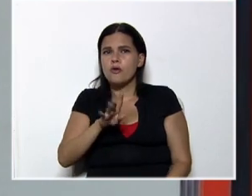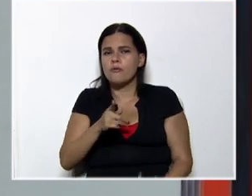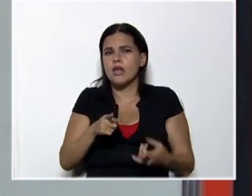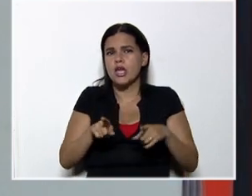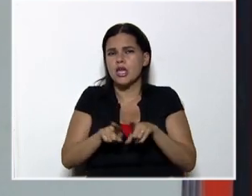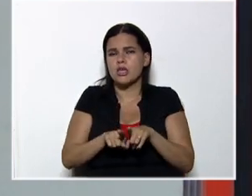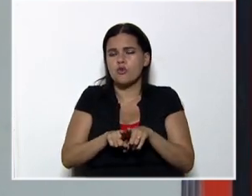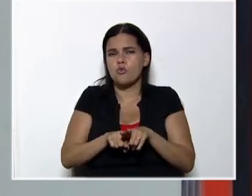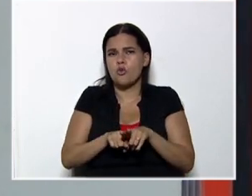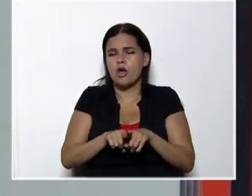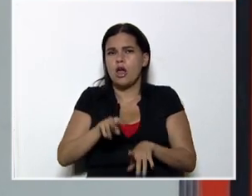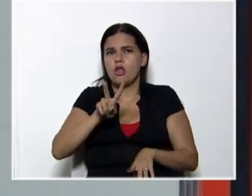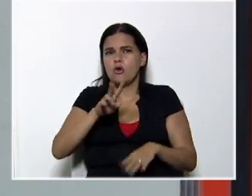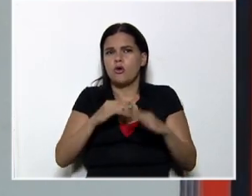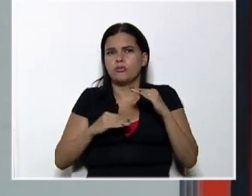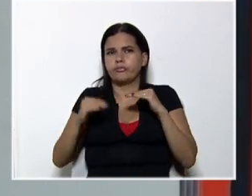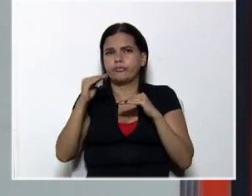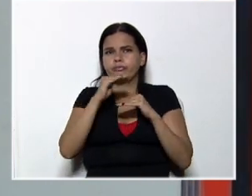2 al cuadrado